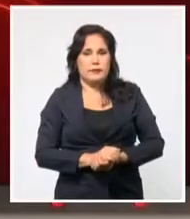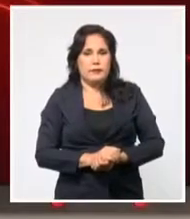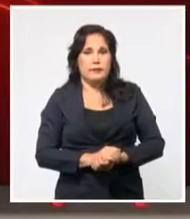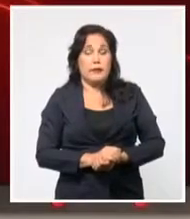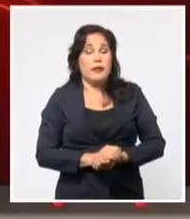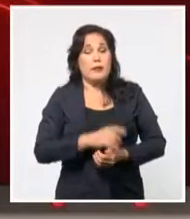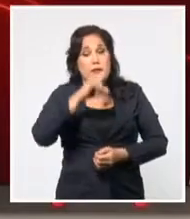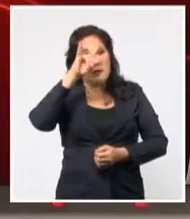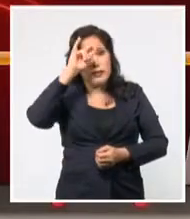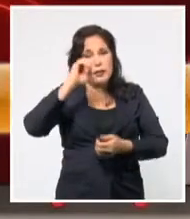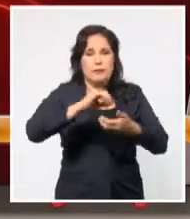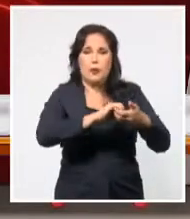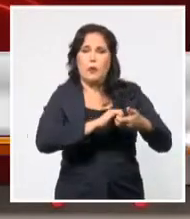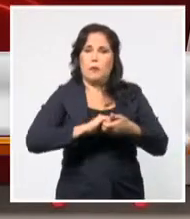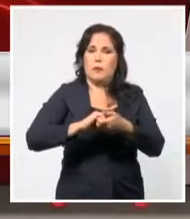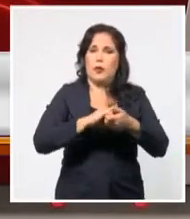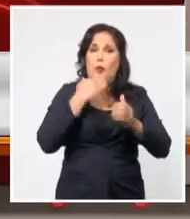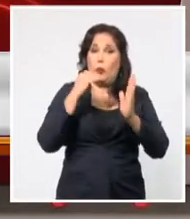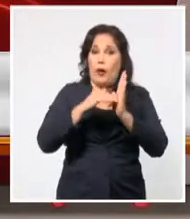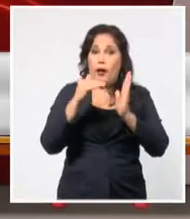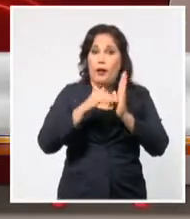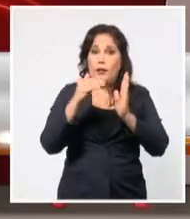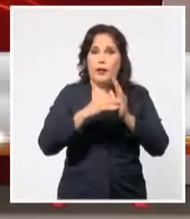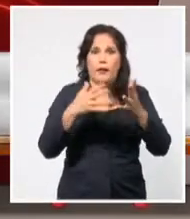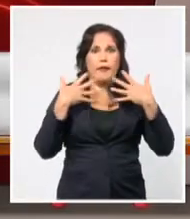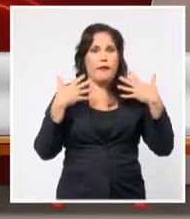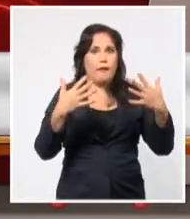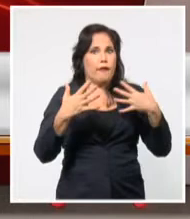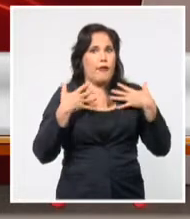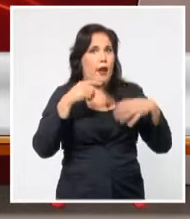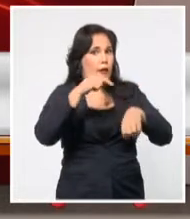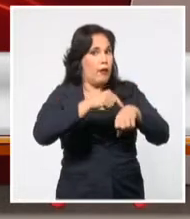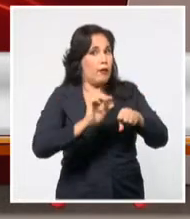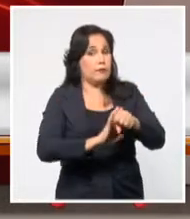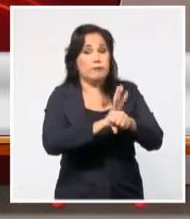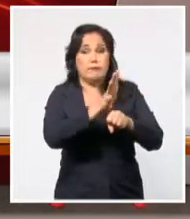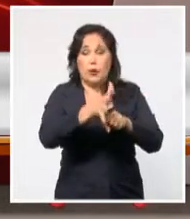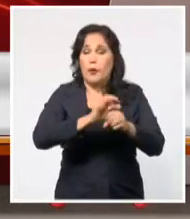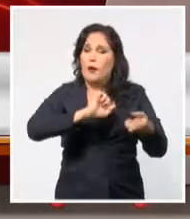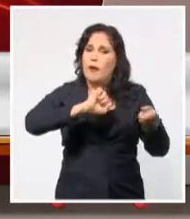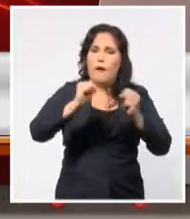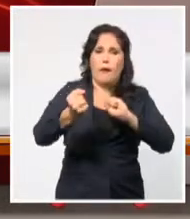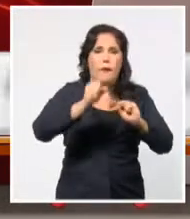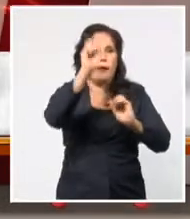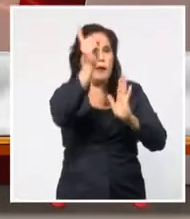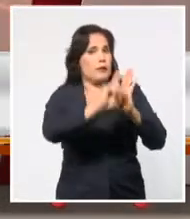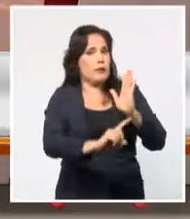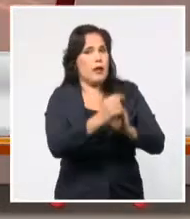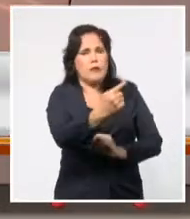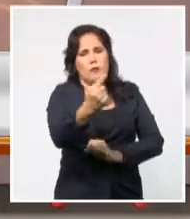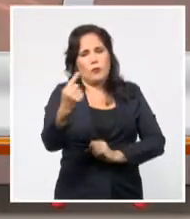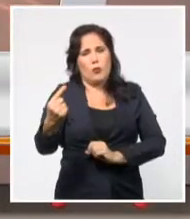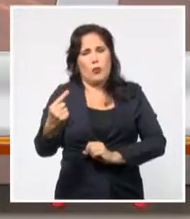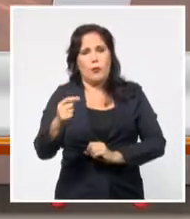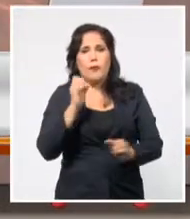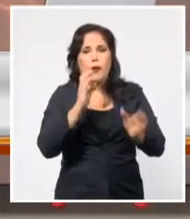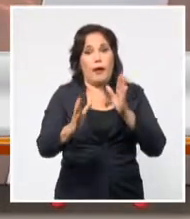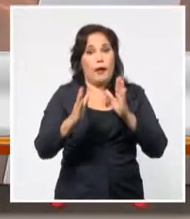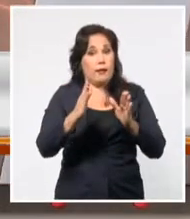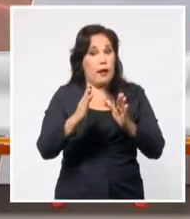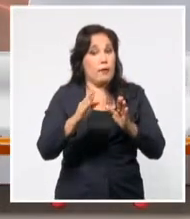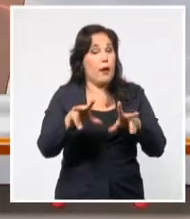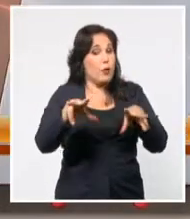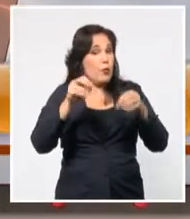Así es, colegas, muy buenas tardes. Llegó el verano en tiempos de COVID-19 y el ahorro encabeza cada una de las etapas de la llamada